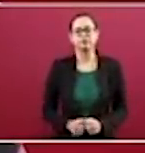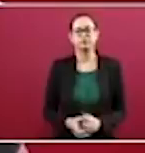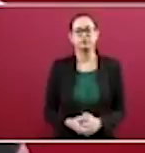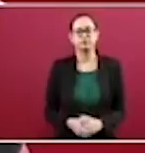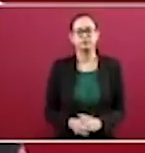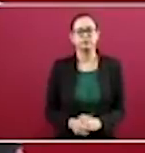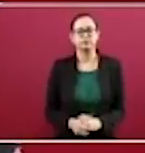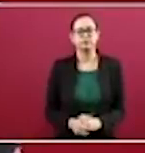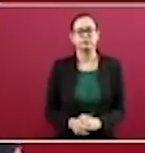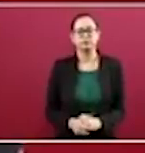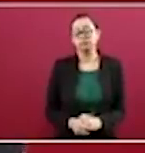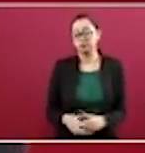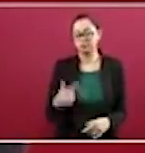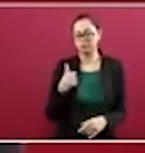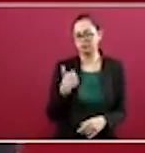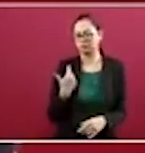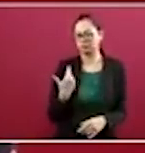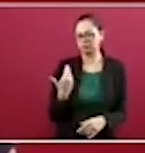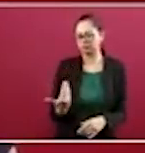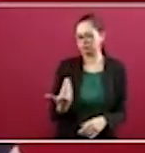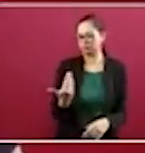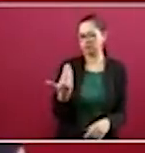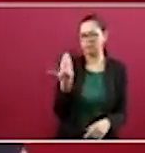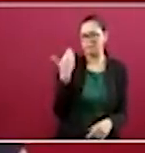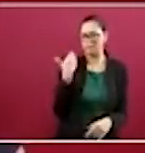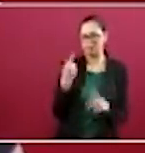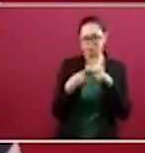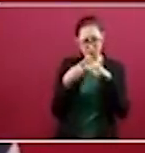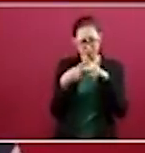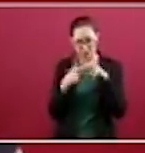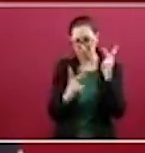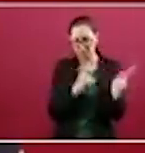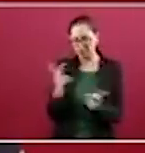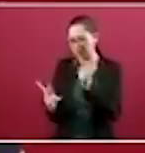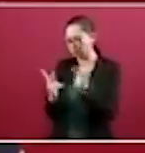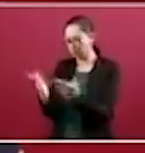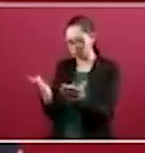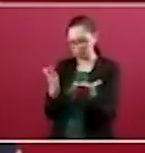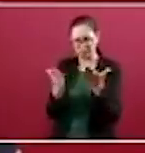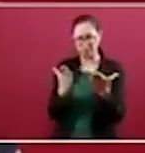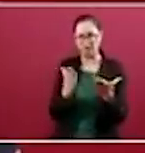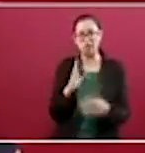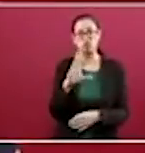Hace poco vi una encuesta y como el 90%